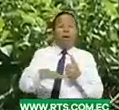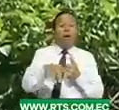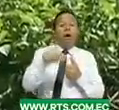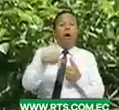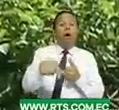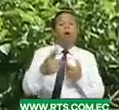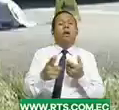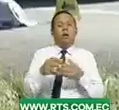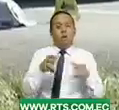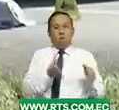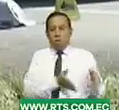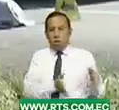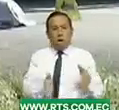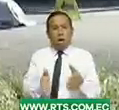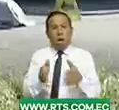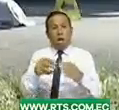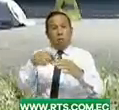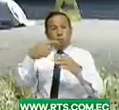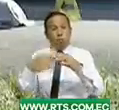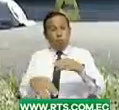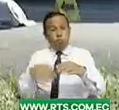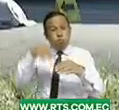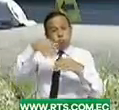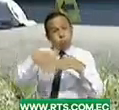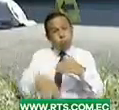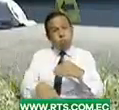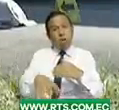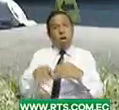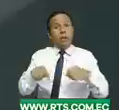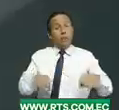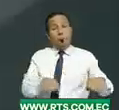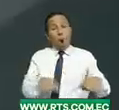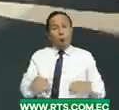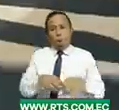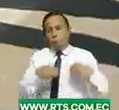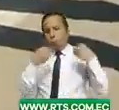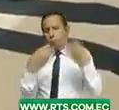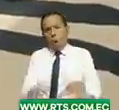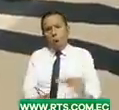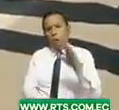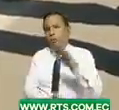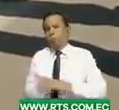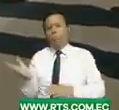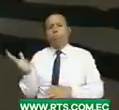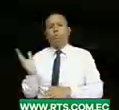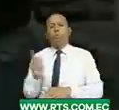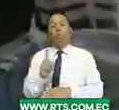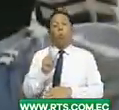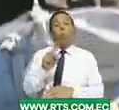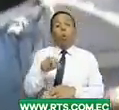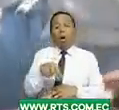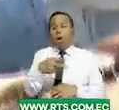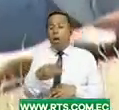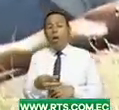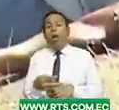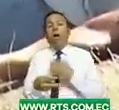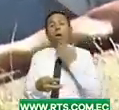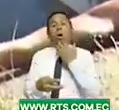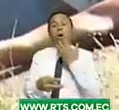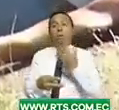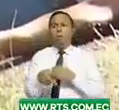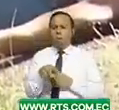donde se transportaban las víctimas fue encontrada, y aparte uno de los cuerpos se le divisó más evidencia.